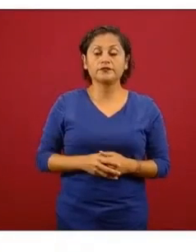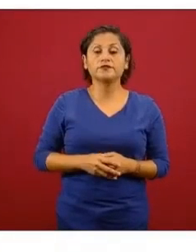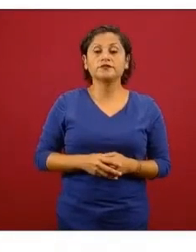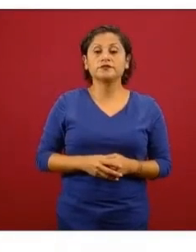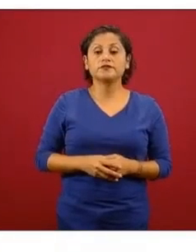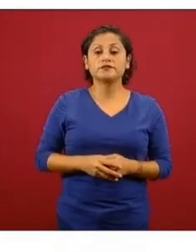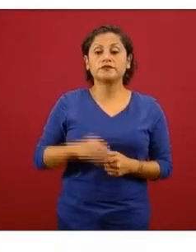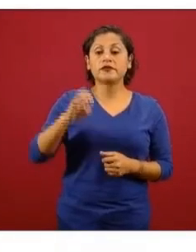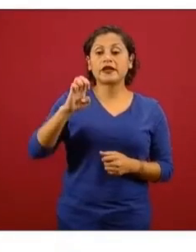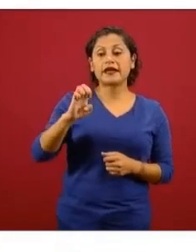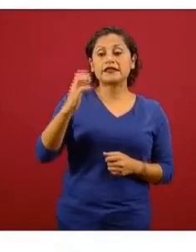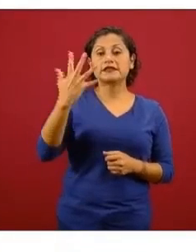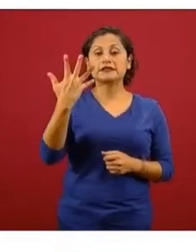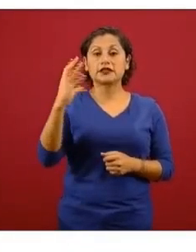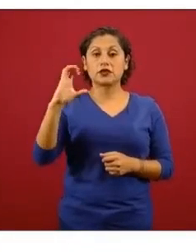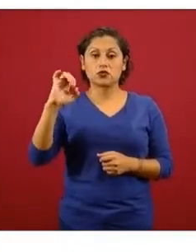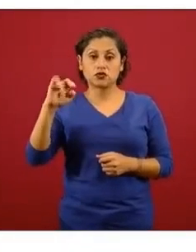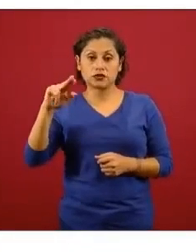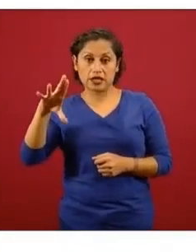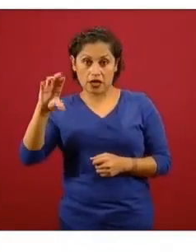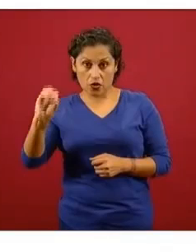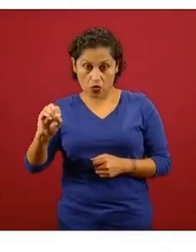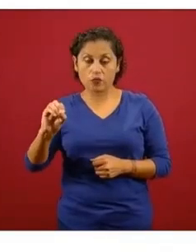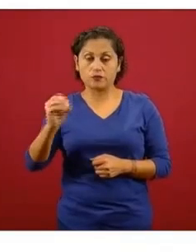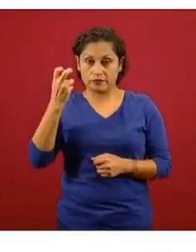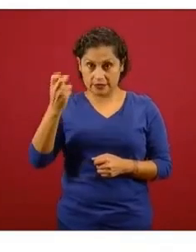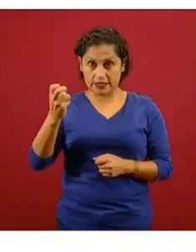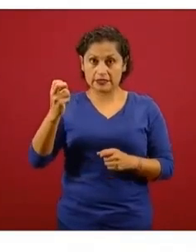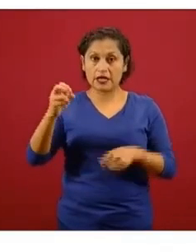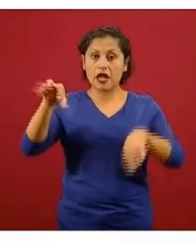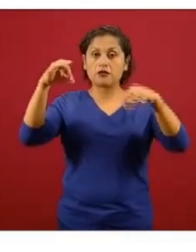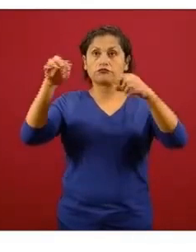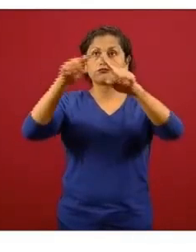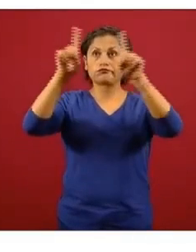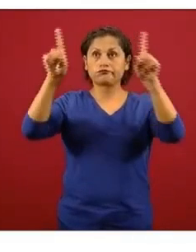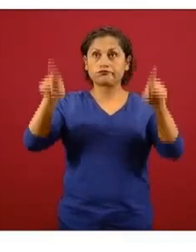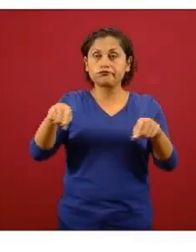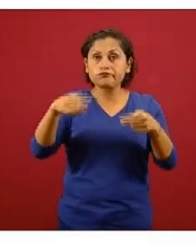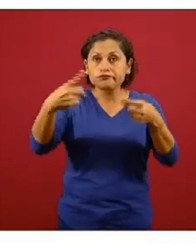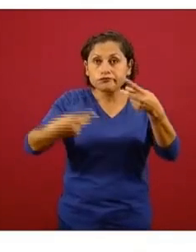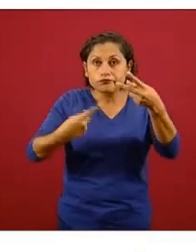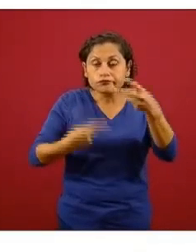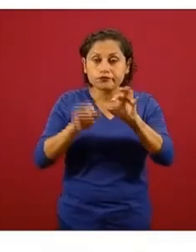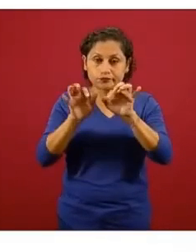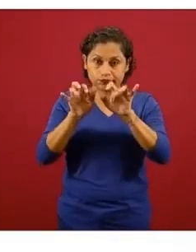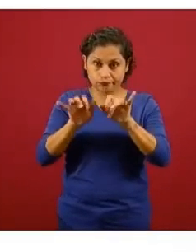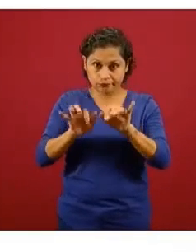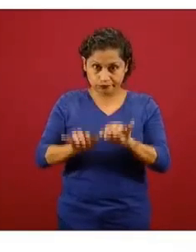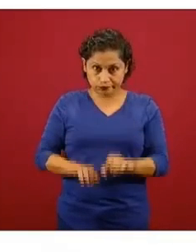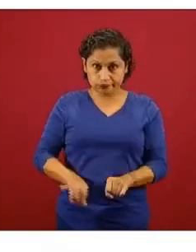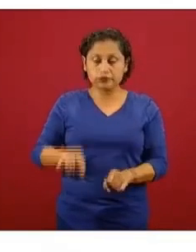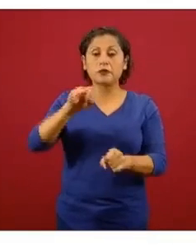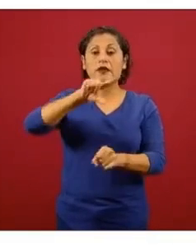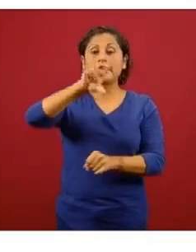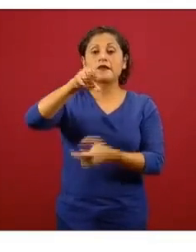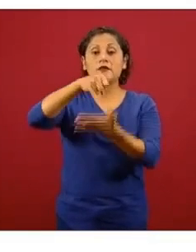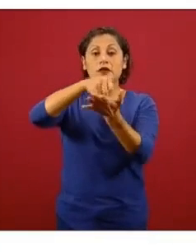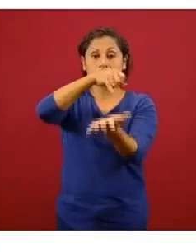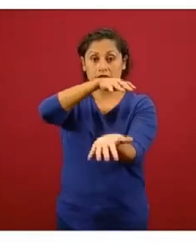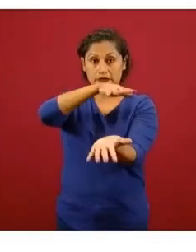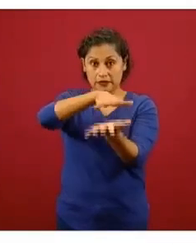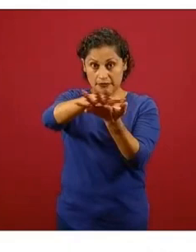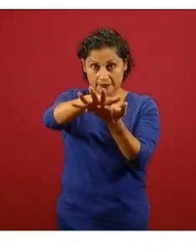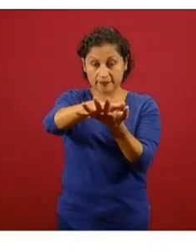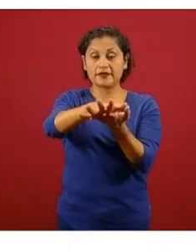Secretaría de Hacienda. Se completan los datos de la hoja de ayuda y se imprime o se guarda la hoja, porque trae la información que